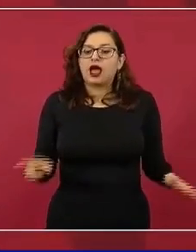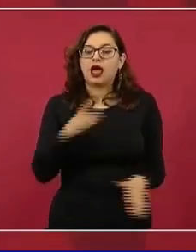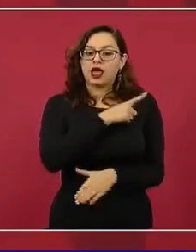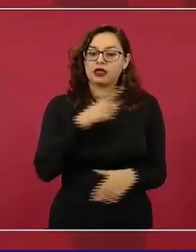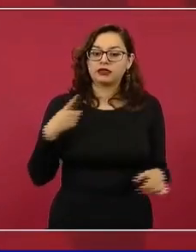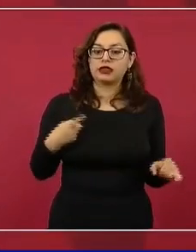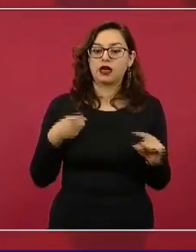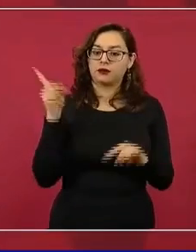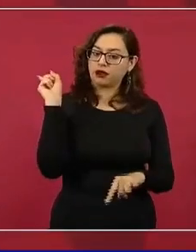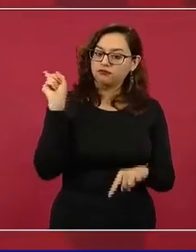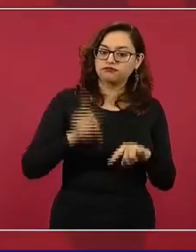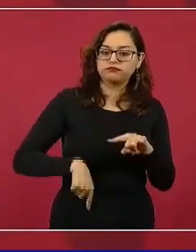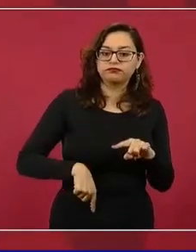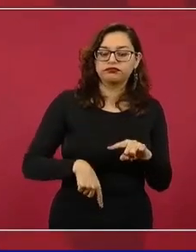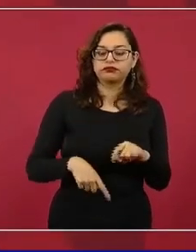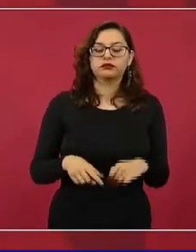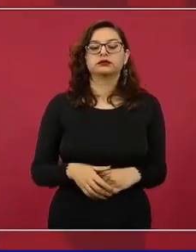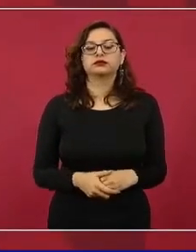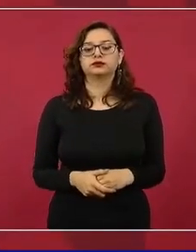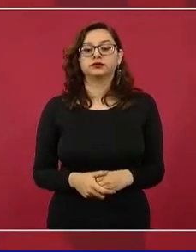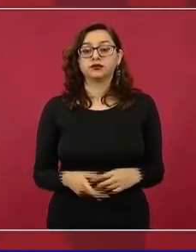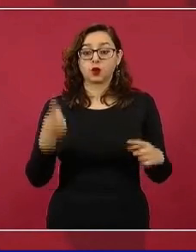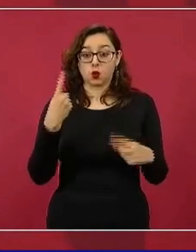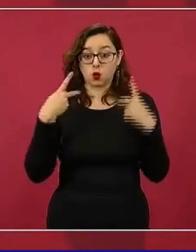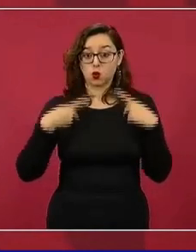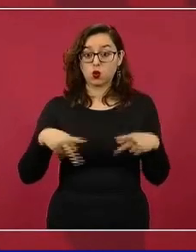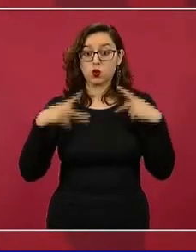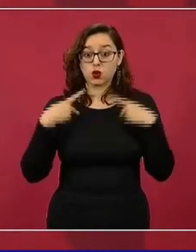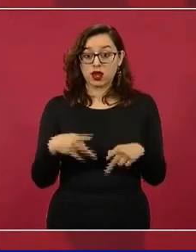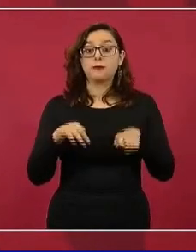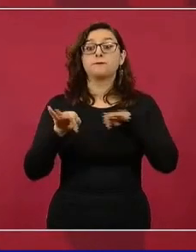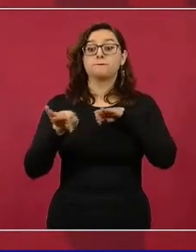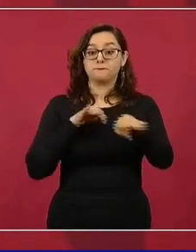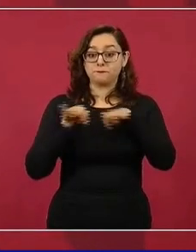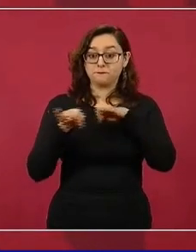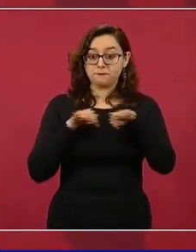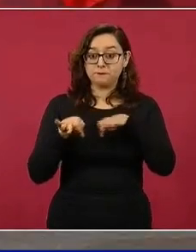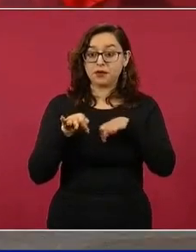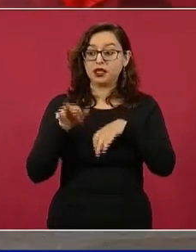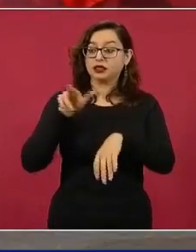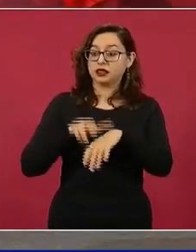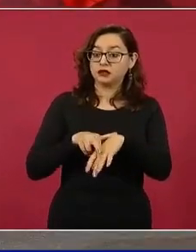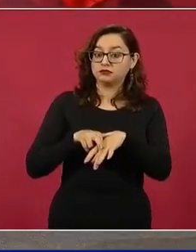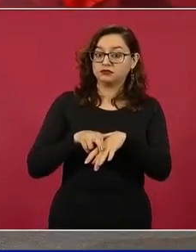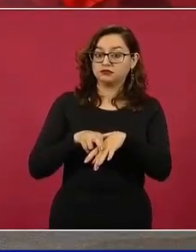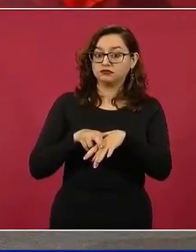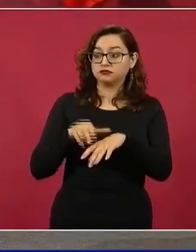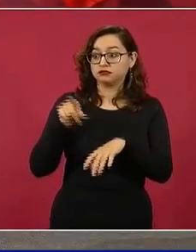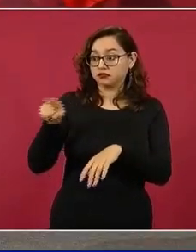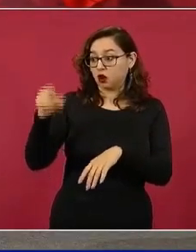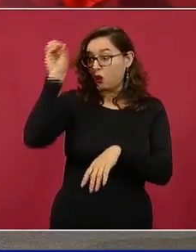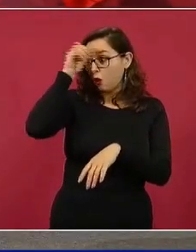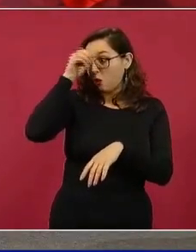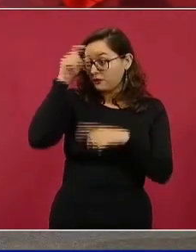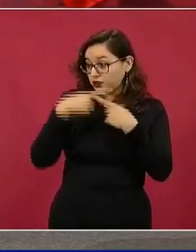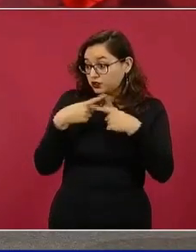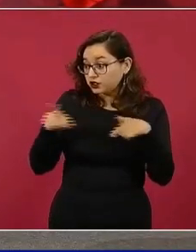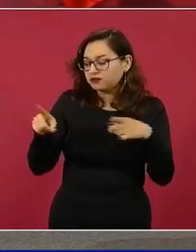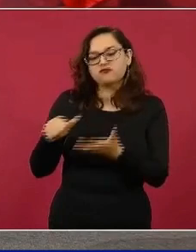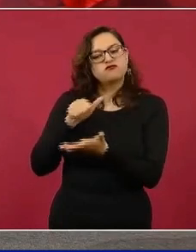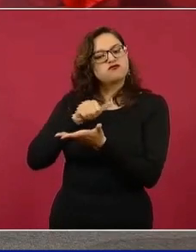y que nunca más un trabajador sea despedido por pensar distinto a